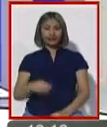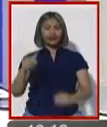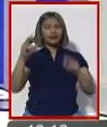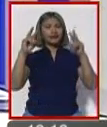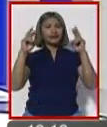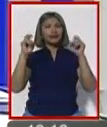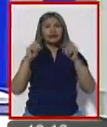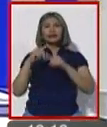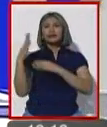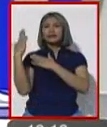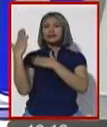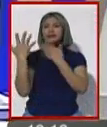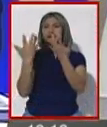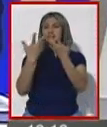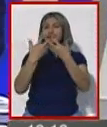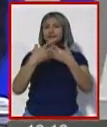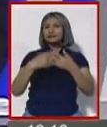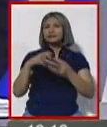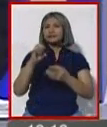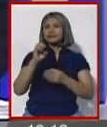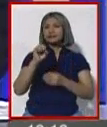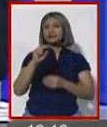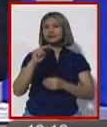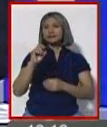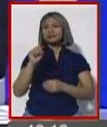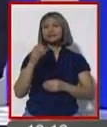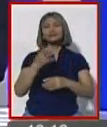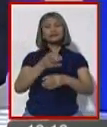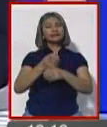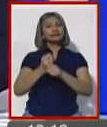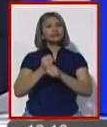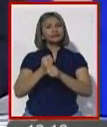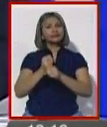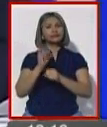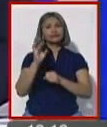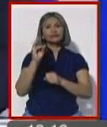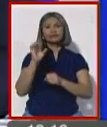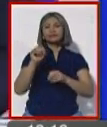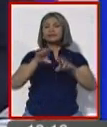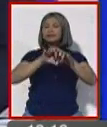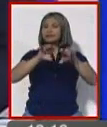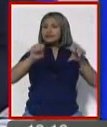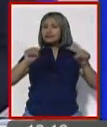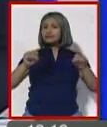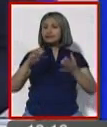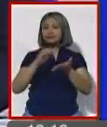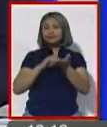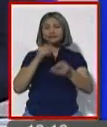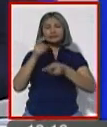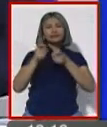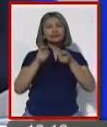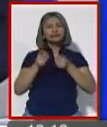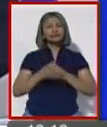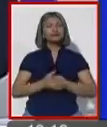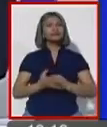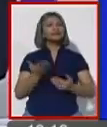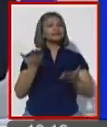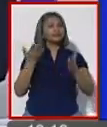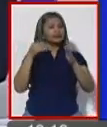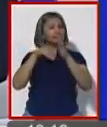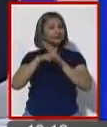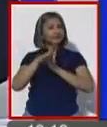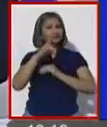Y en otros temas, el municipio cruceño, en coordinación con el SENASAC, decomisó 70 kilos de embutidos que no tenían control sanitario. Aparentemente ingresaron